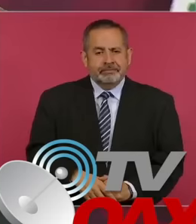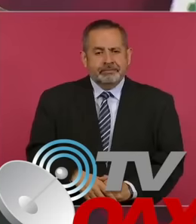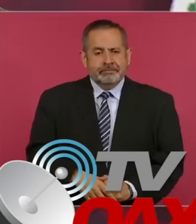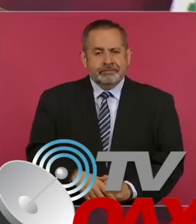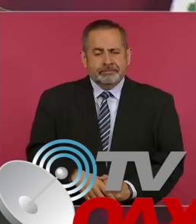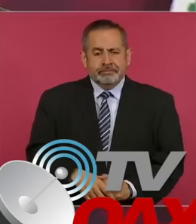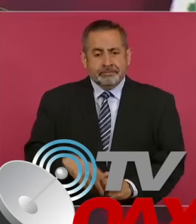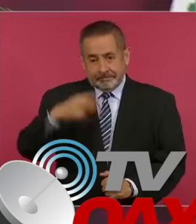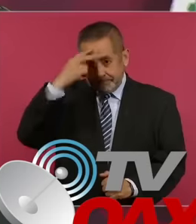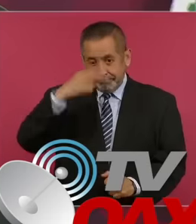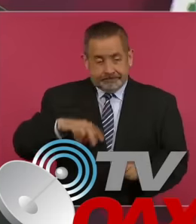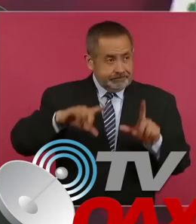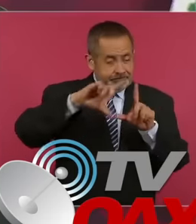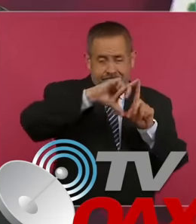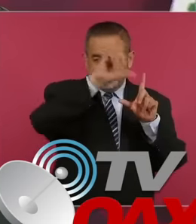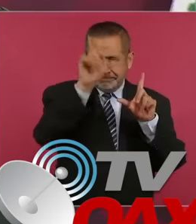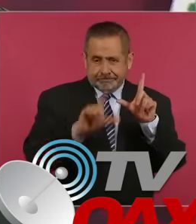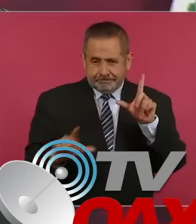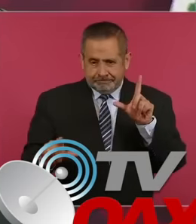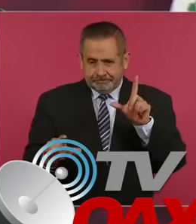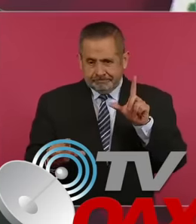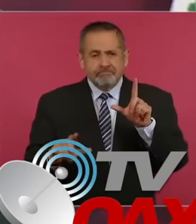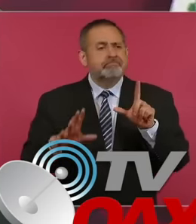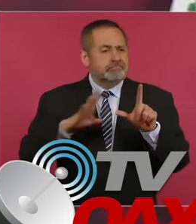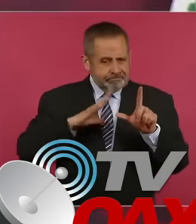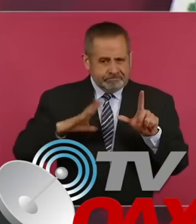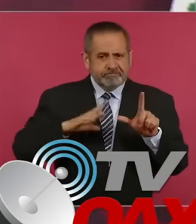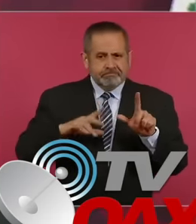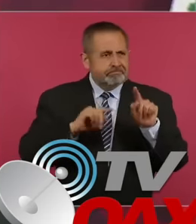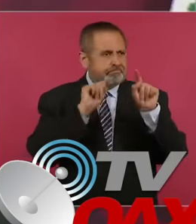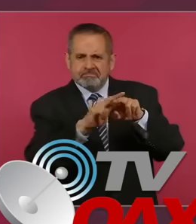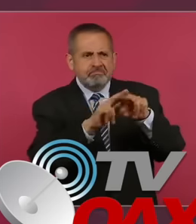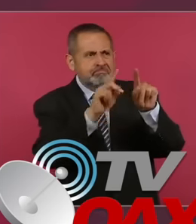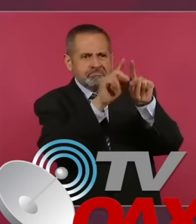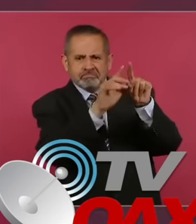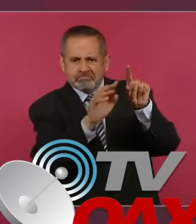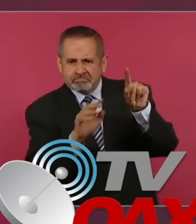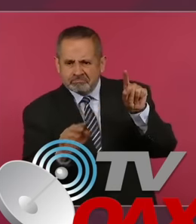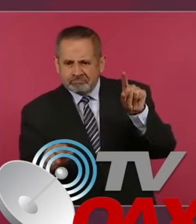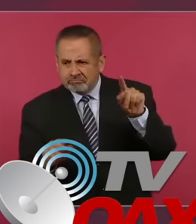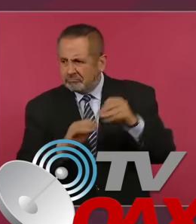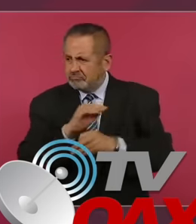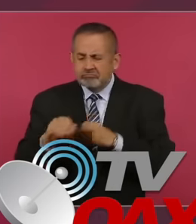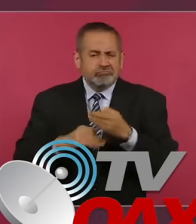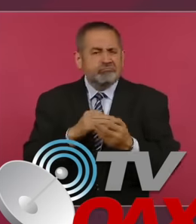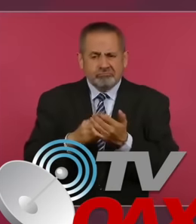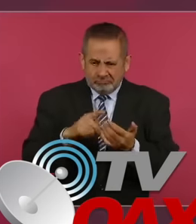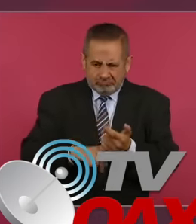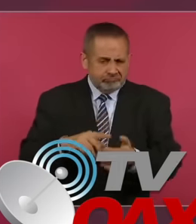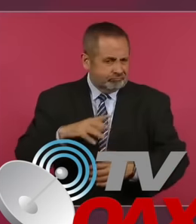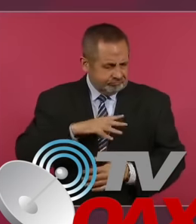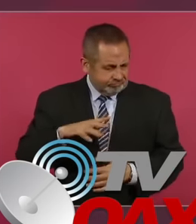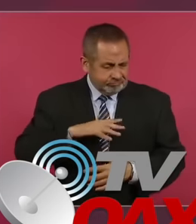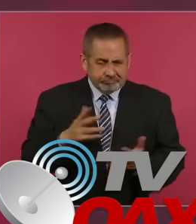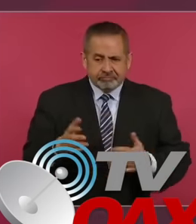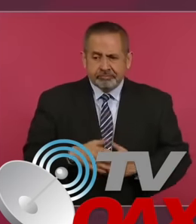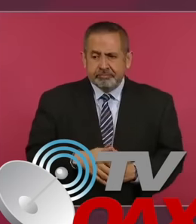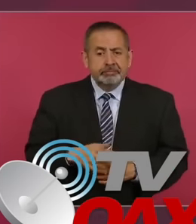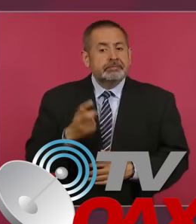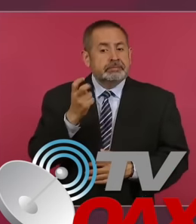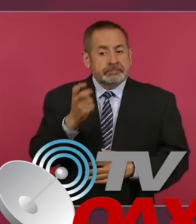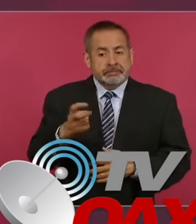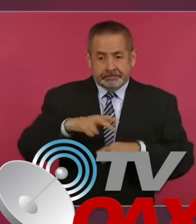prácticamente todo México comunicado con trenes. Es ir sobre esas vías,